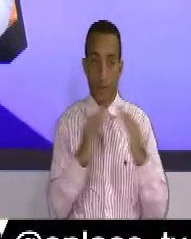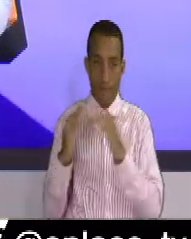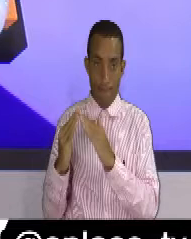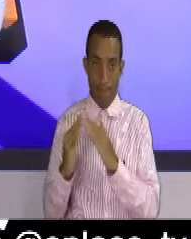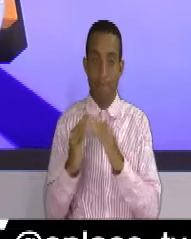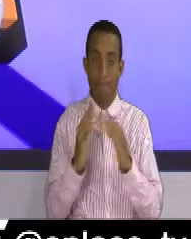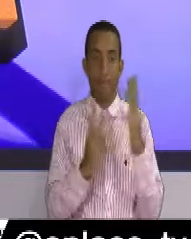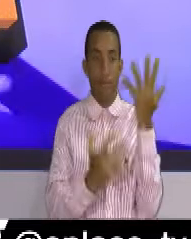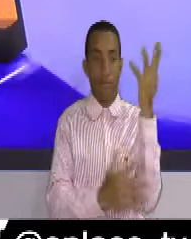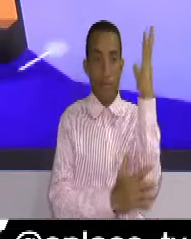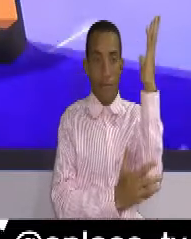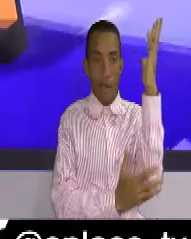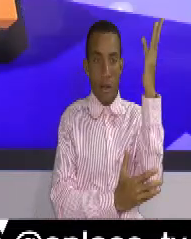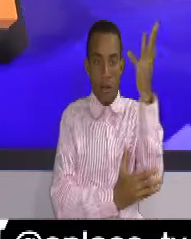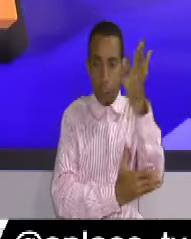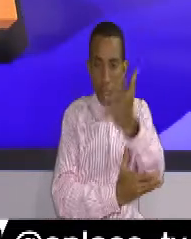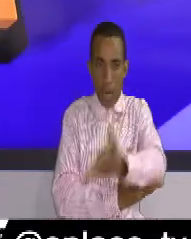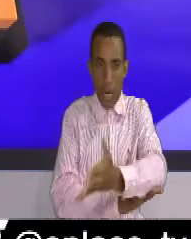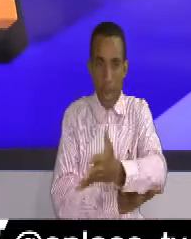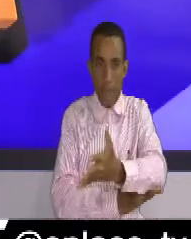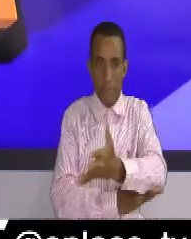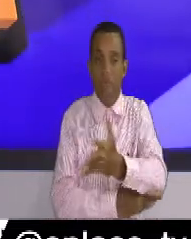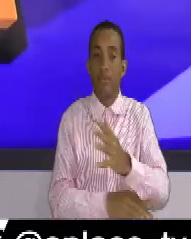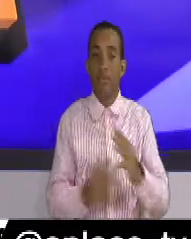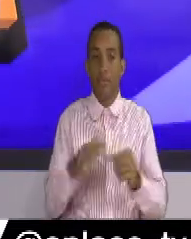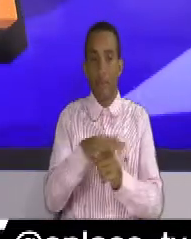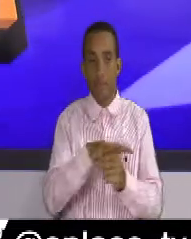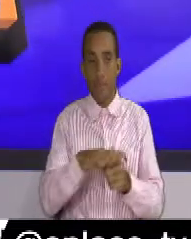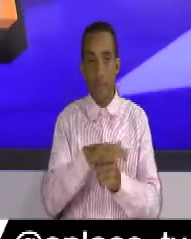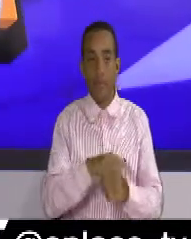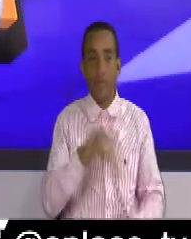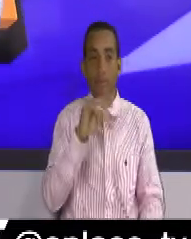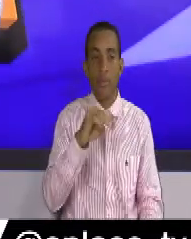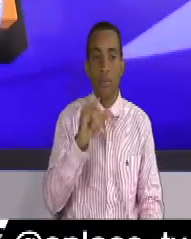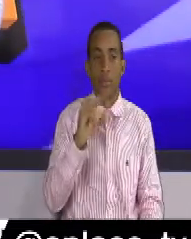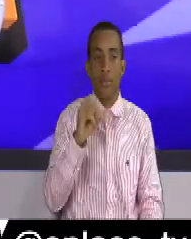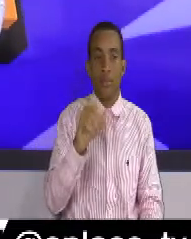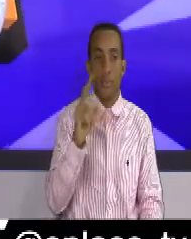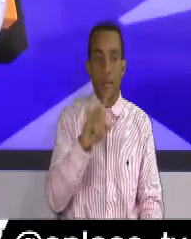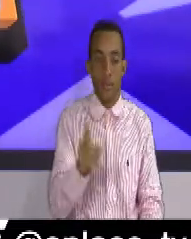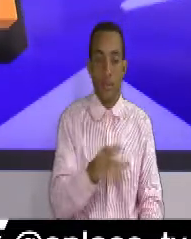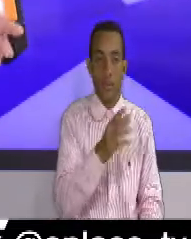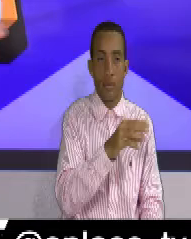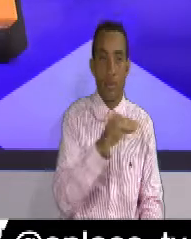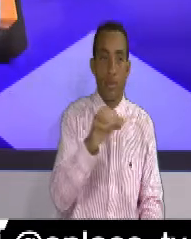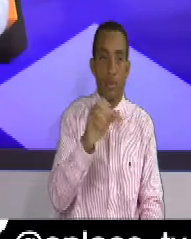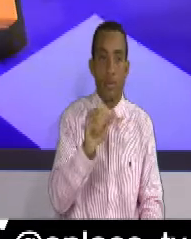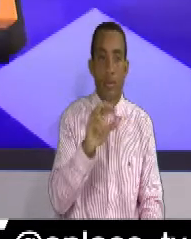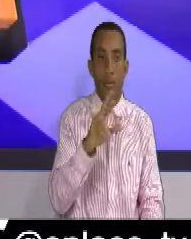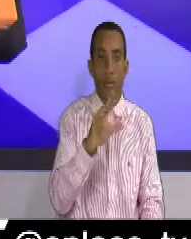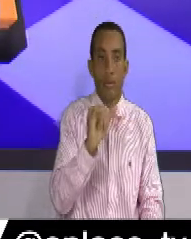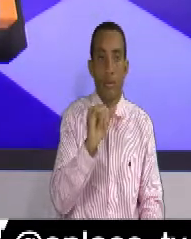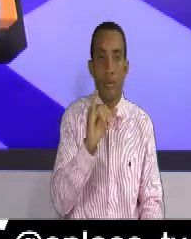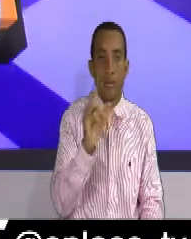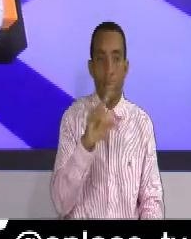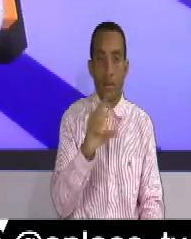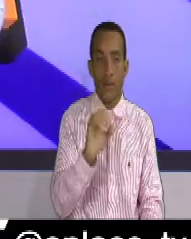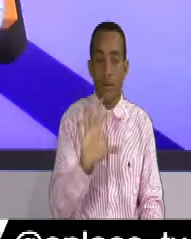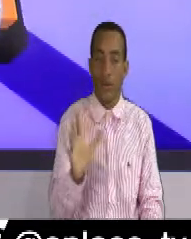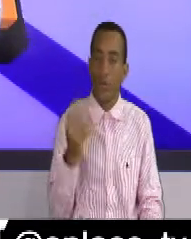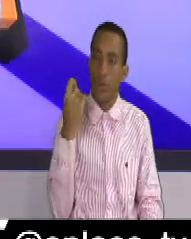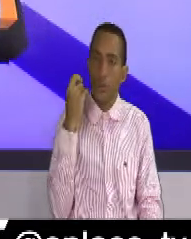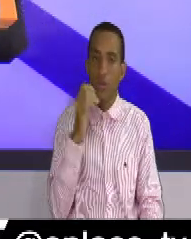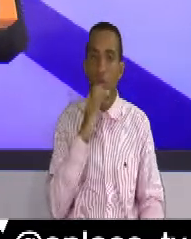de un árbol en el barrio Minas del Paraíso, en la comuna 7 de Barranca Bermeja. La emergencia se presentó luego de las últimas